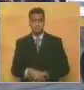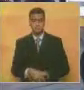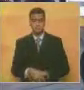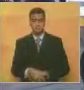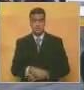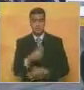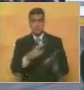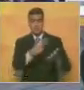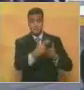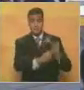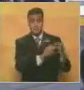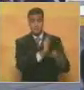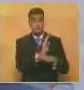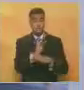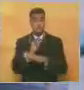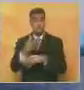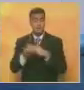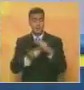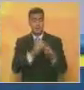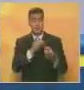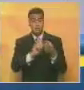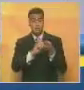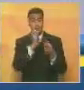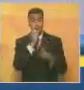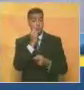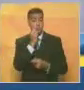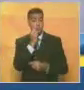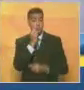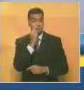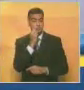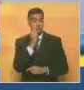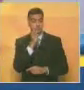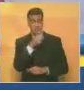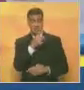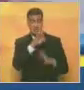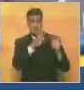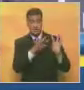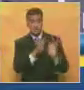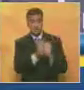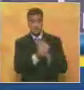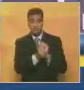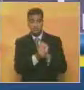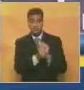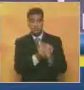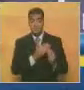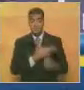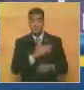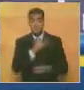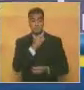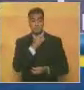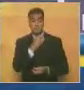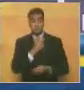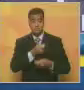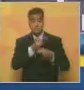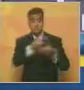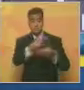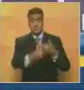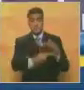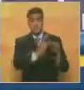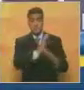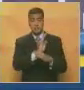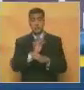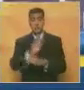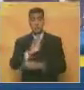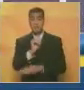entrega de un plan de seguridad diseñado por su esposo, el comisario Iván Simonovis, desde la cárcel. Me es grato hacerte entrega del plan de seguridad para